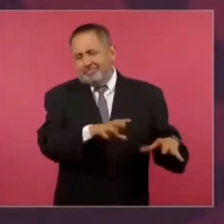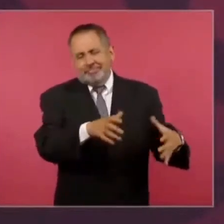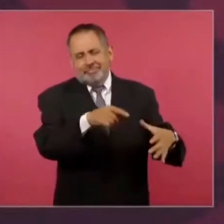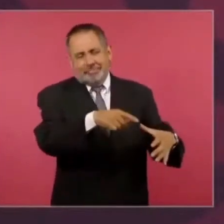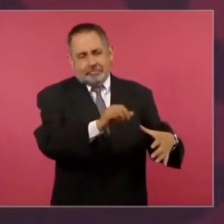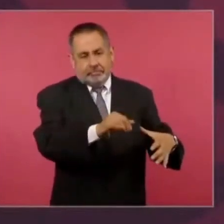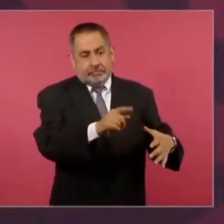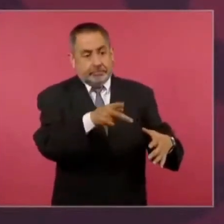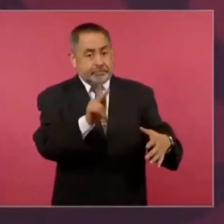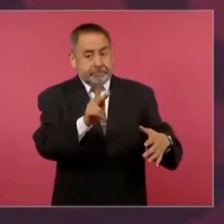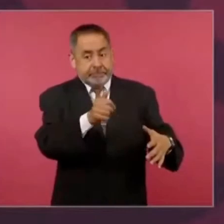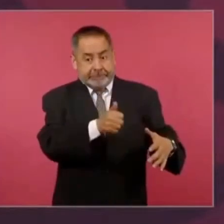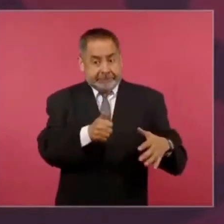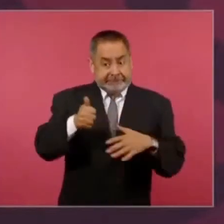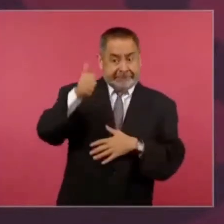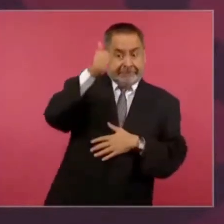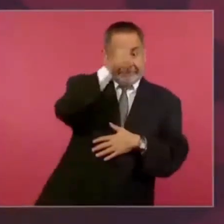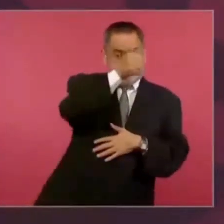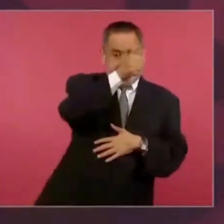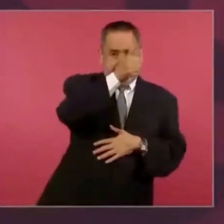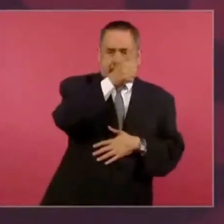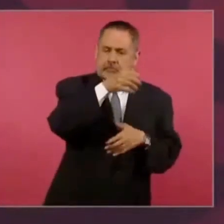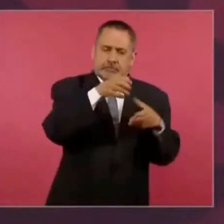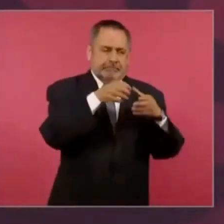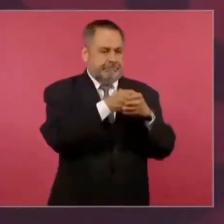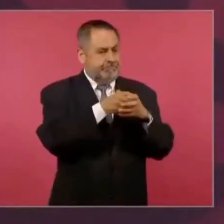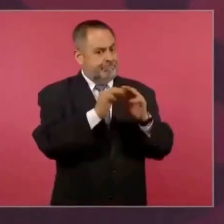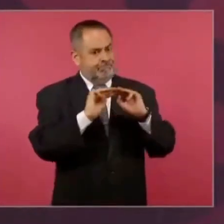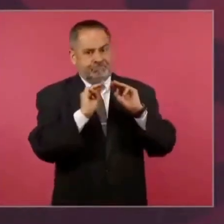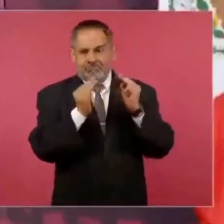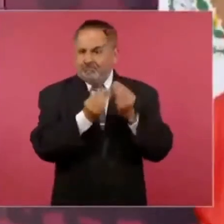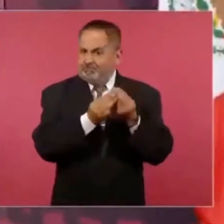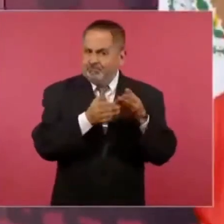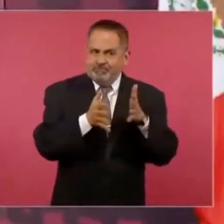pero arriba es una mafia.